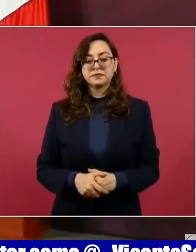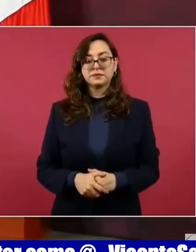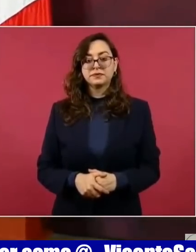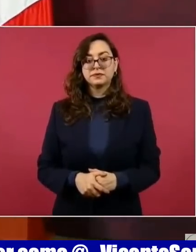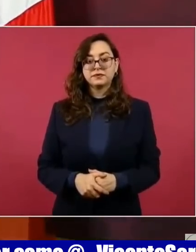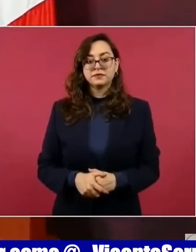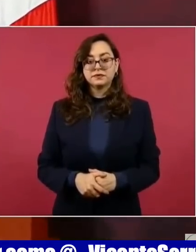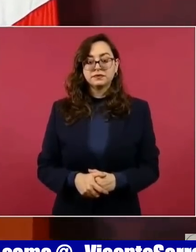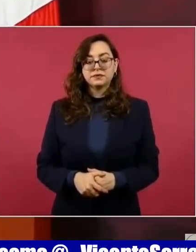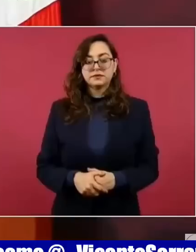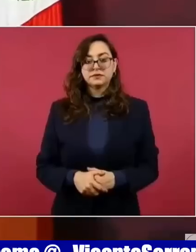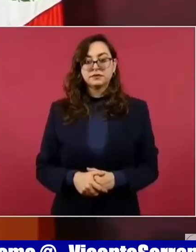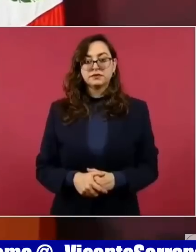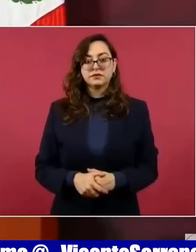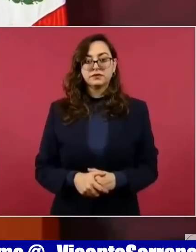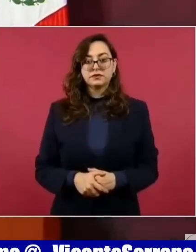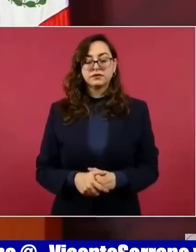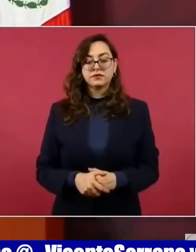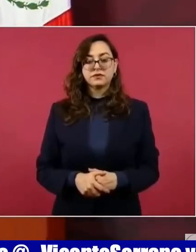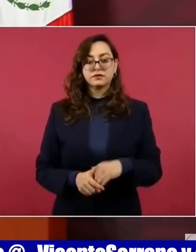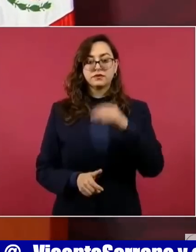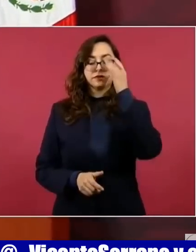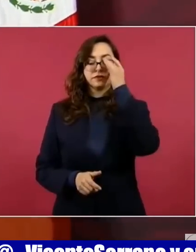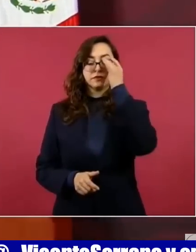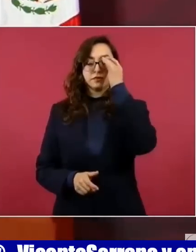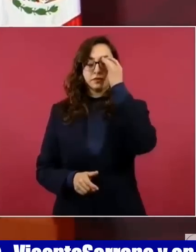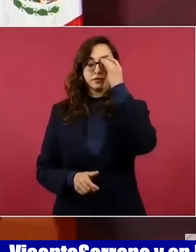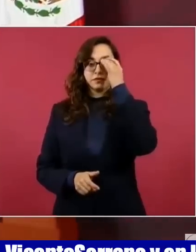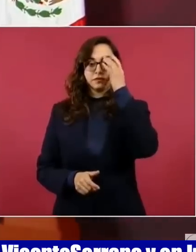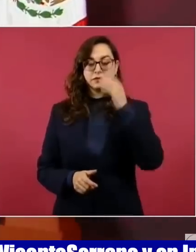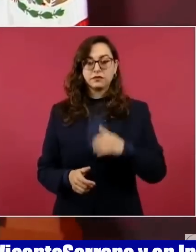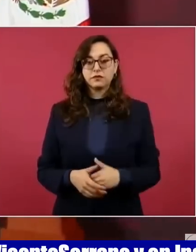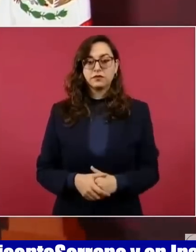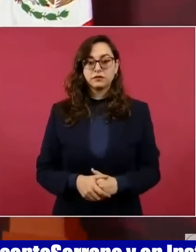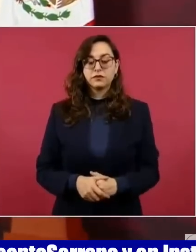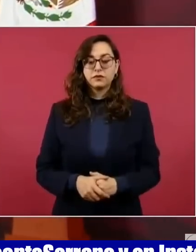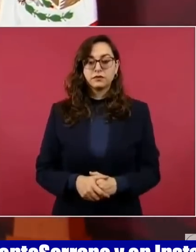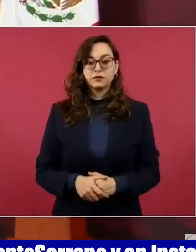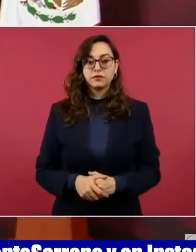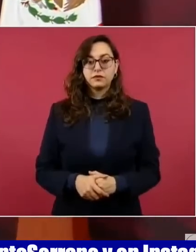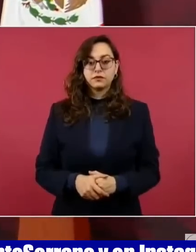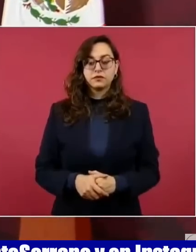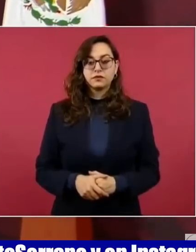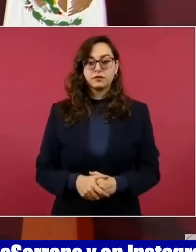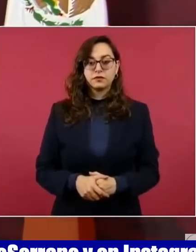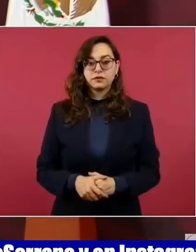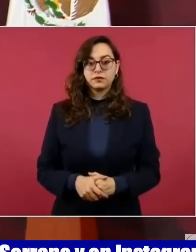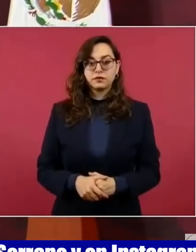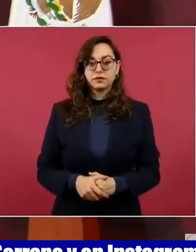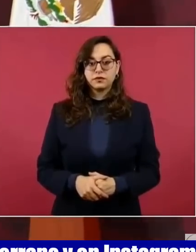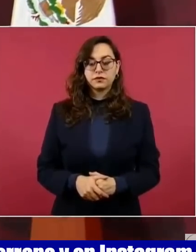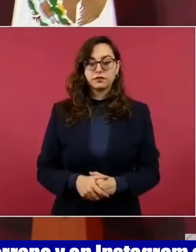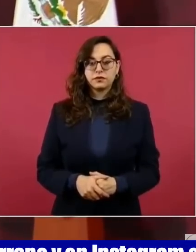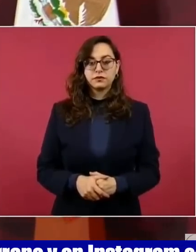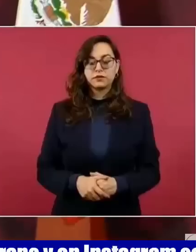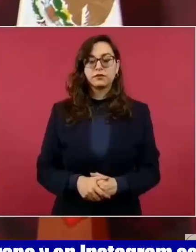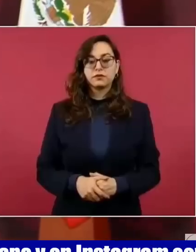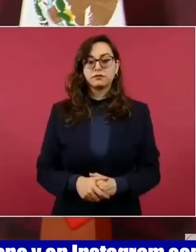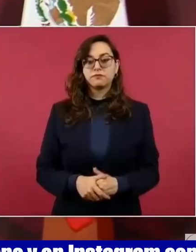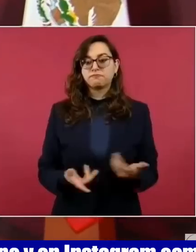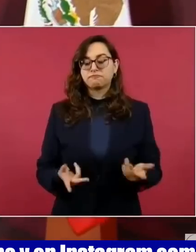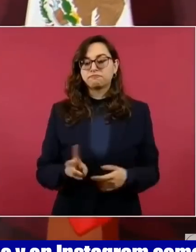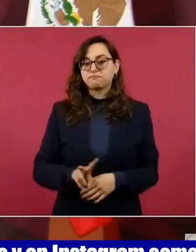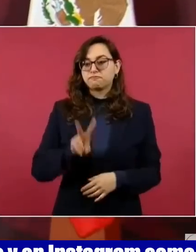ver, pueden hacer cambios estratégicos. Dice que escogieron al principio de su gobierno 10 reformas